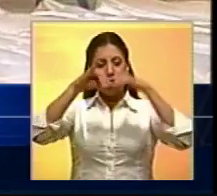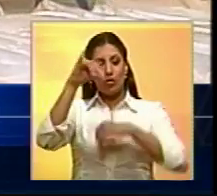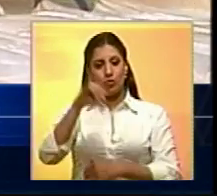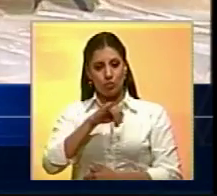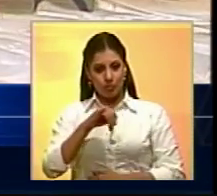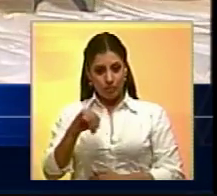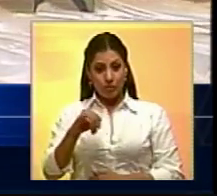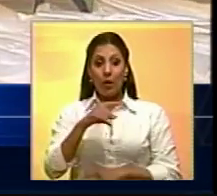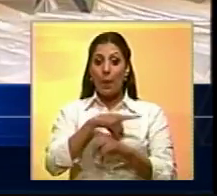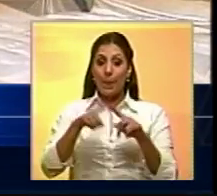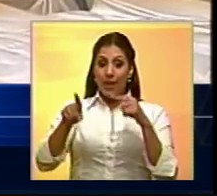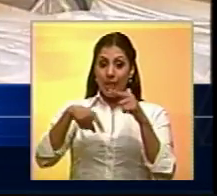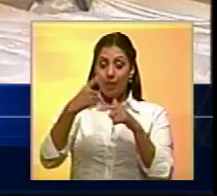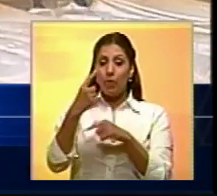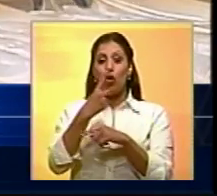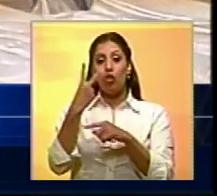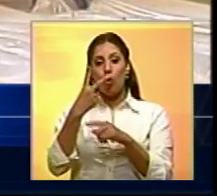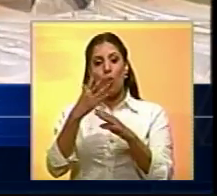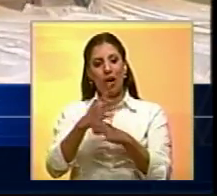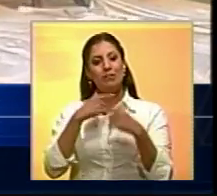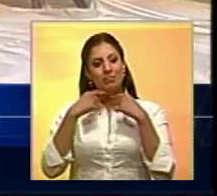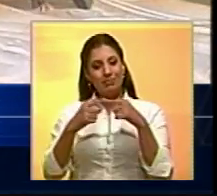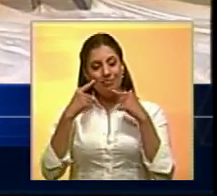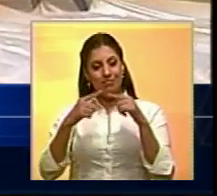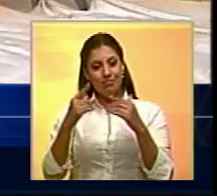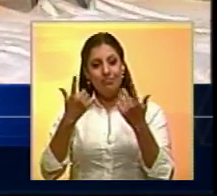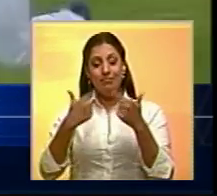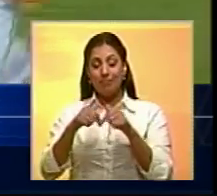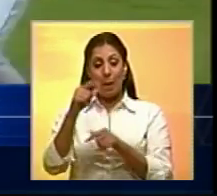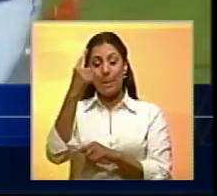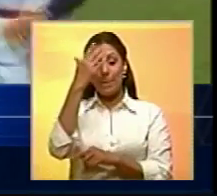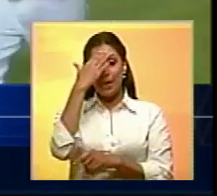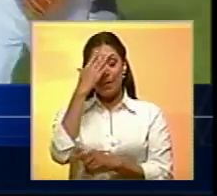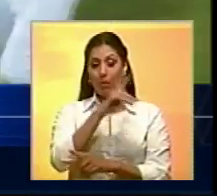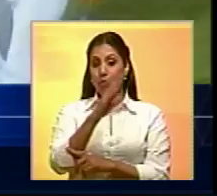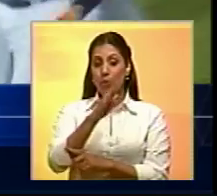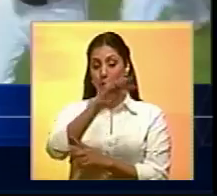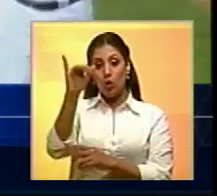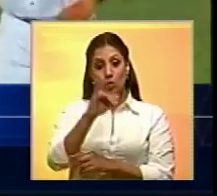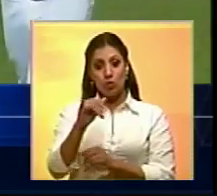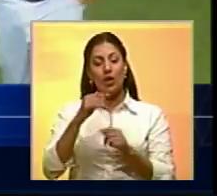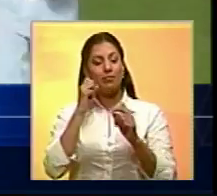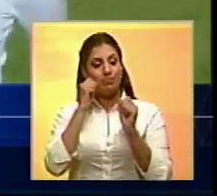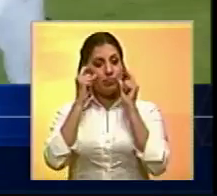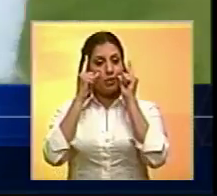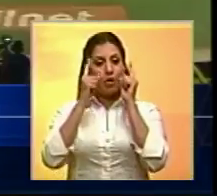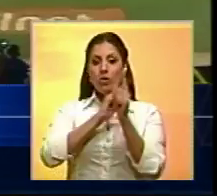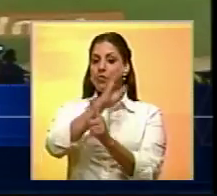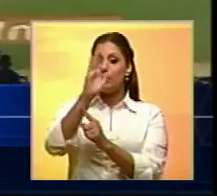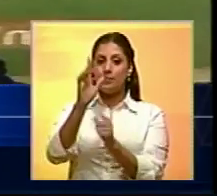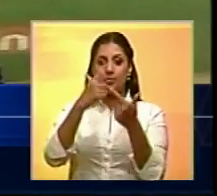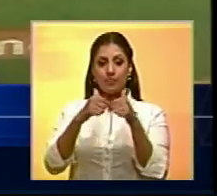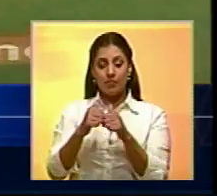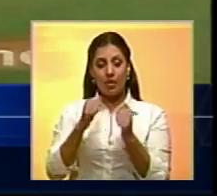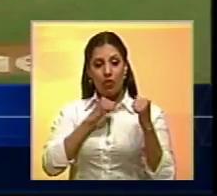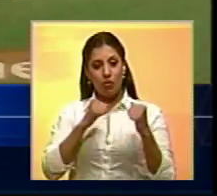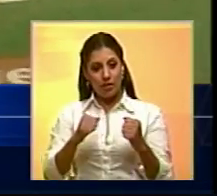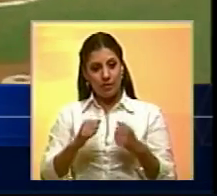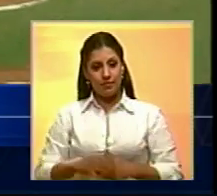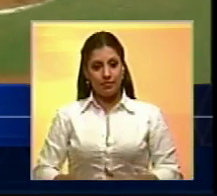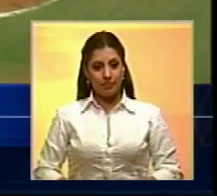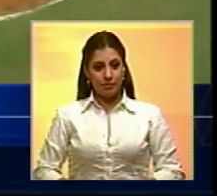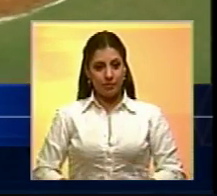zuliana, pero luego de perder 2 juegos seguidos por primera vez en la temporada, la ofensiva de las Águilas logró despertar para remontar el marcador a fuerza de